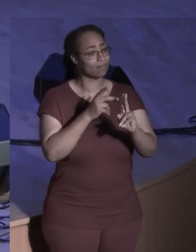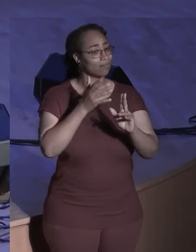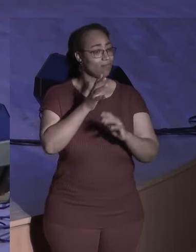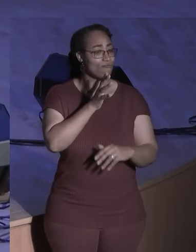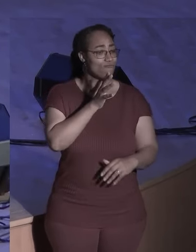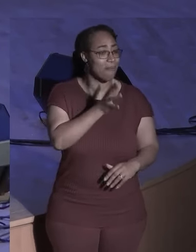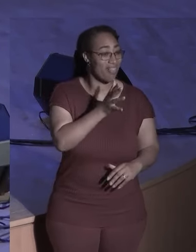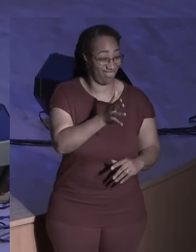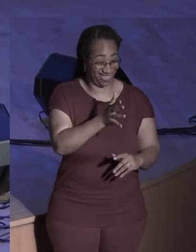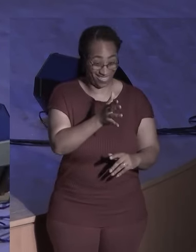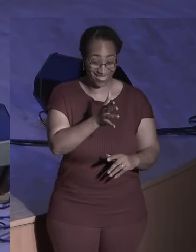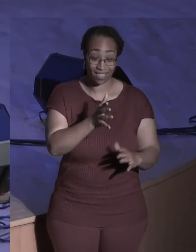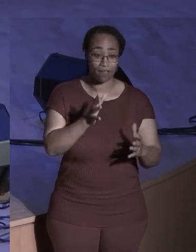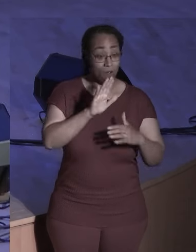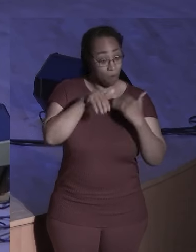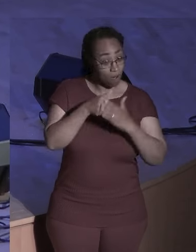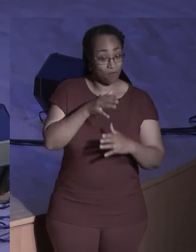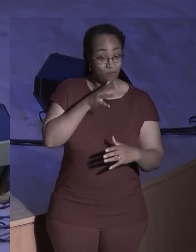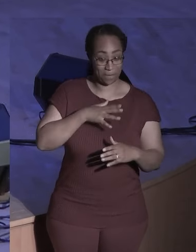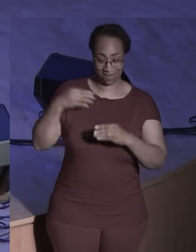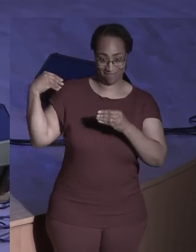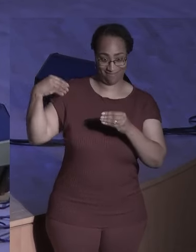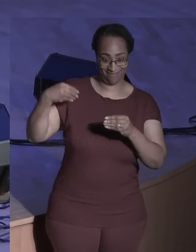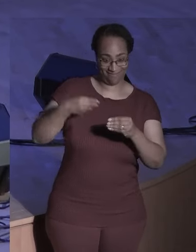honor us as indigenous people.